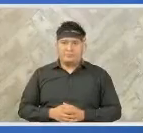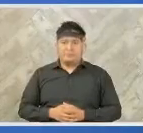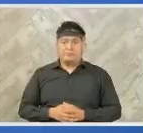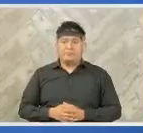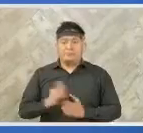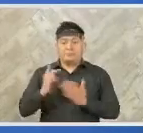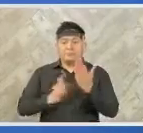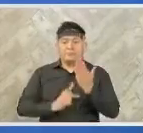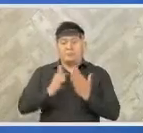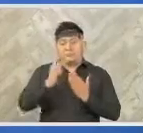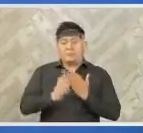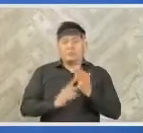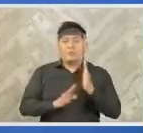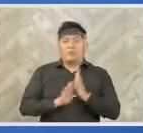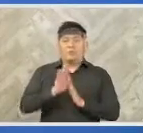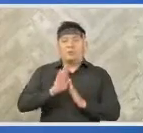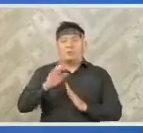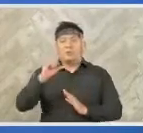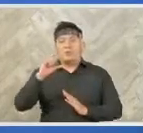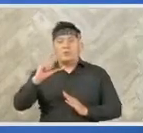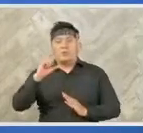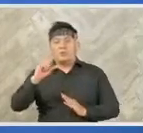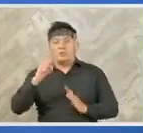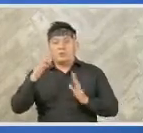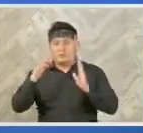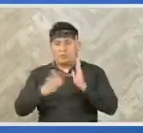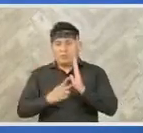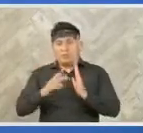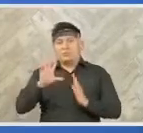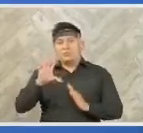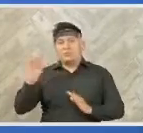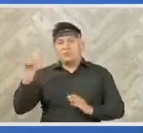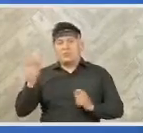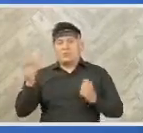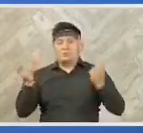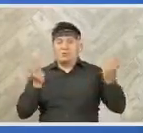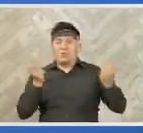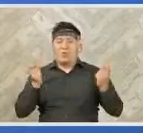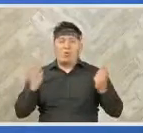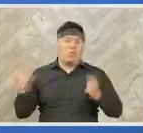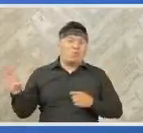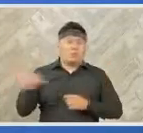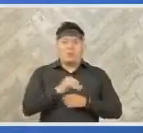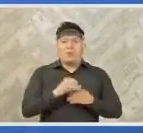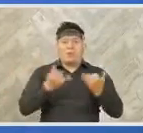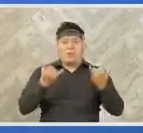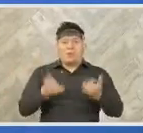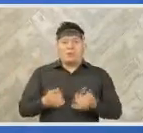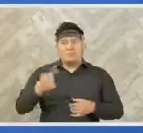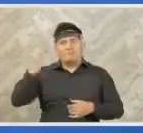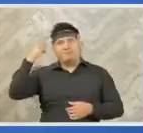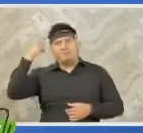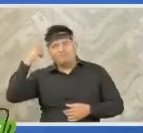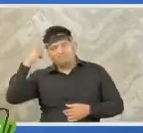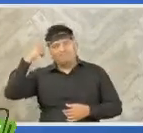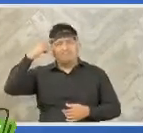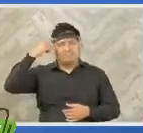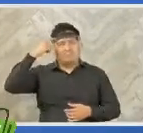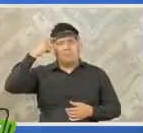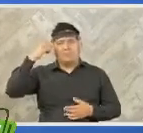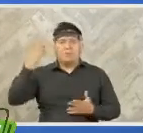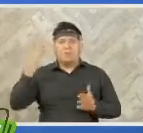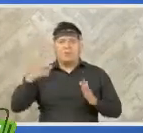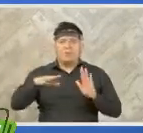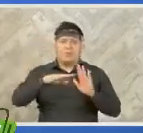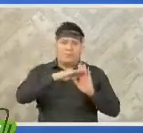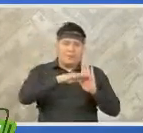de desarrollo se llama Cúcuta 2050, una estrategia de todos, porque nos invita a pensarnos en políticas